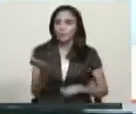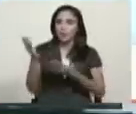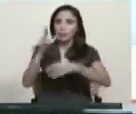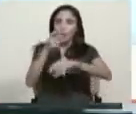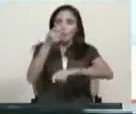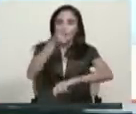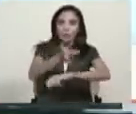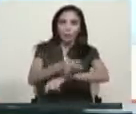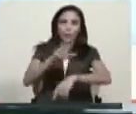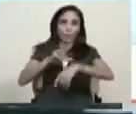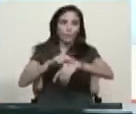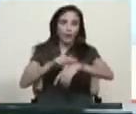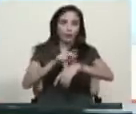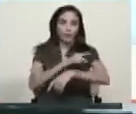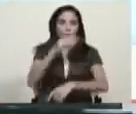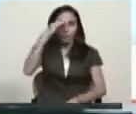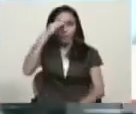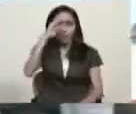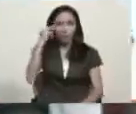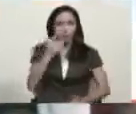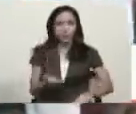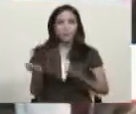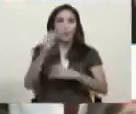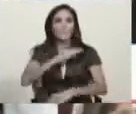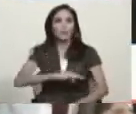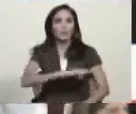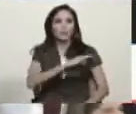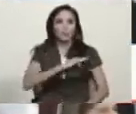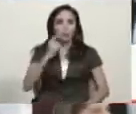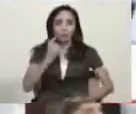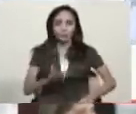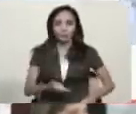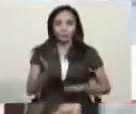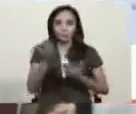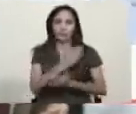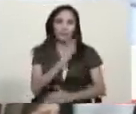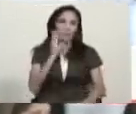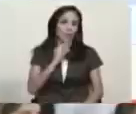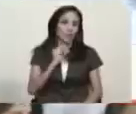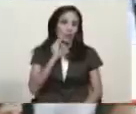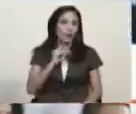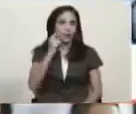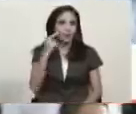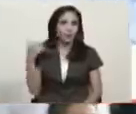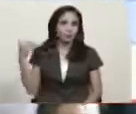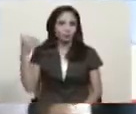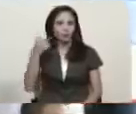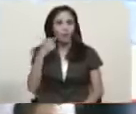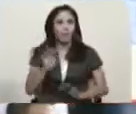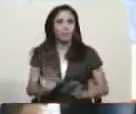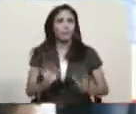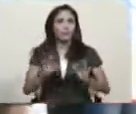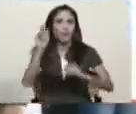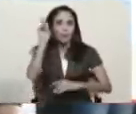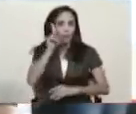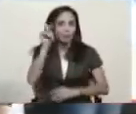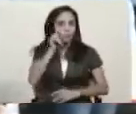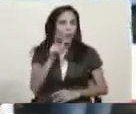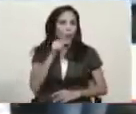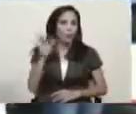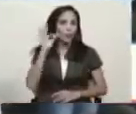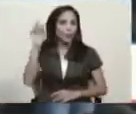médicas, mira, de Cuba, la misión cubana en Venezuela. Gente de experiencia, especialistas, profesores,